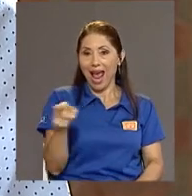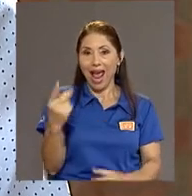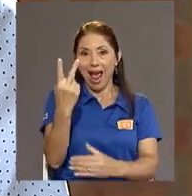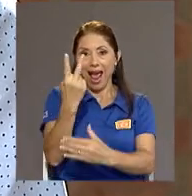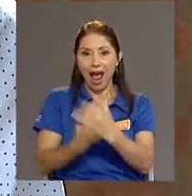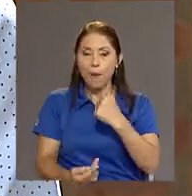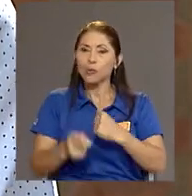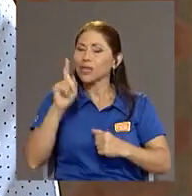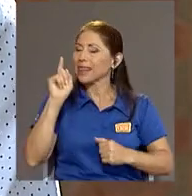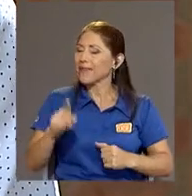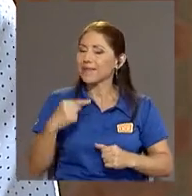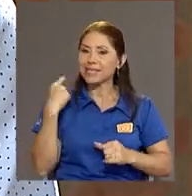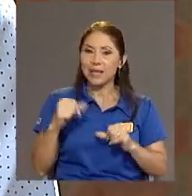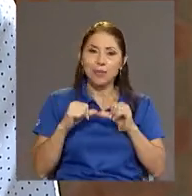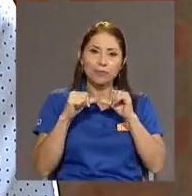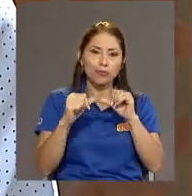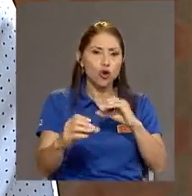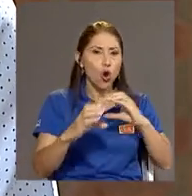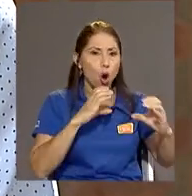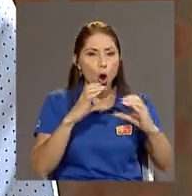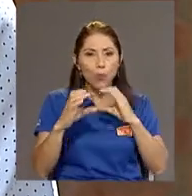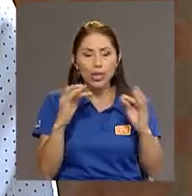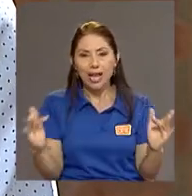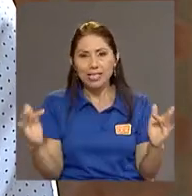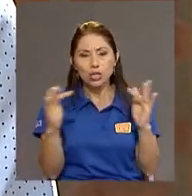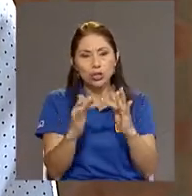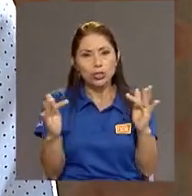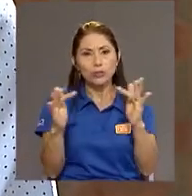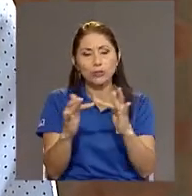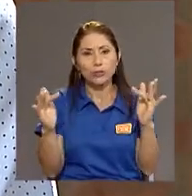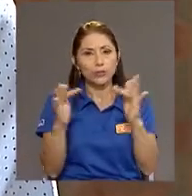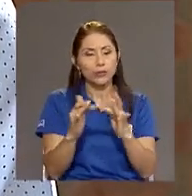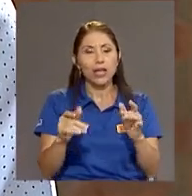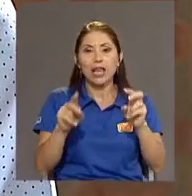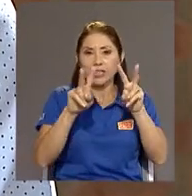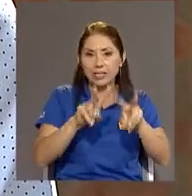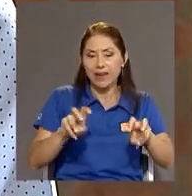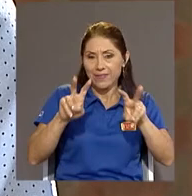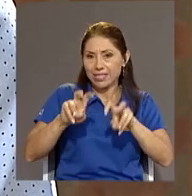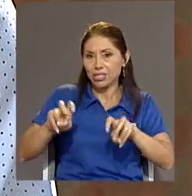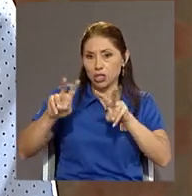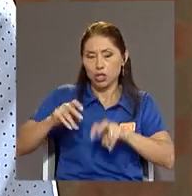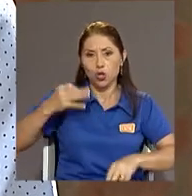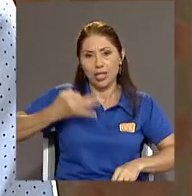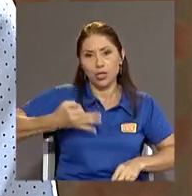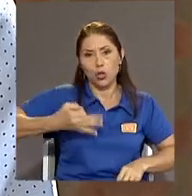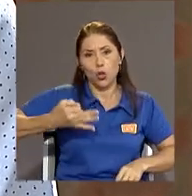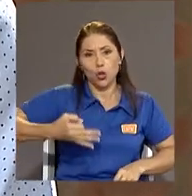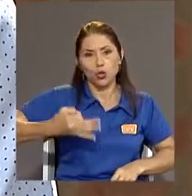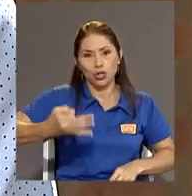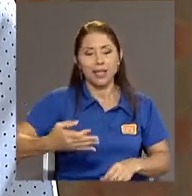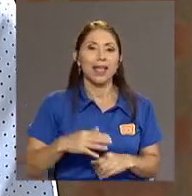comunicación constante y a una revisión prácticamente de todos los días. Incluso